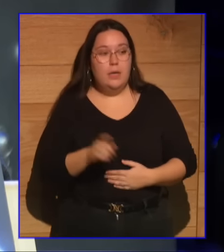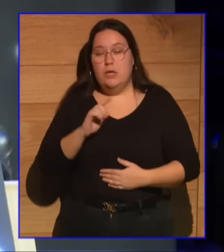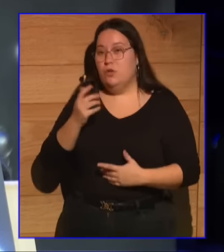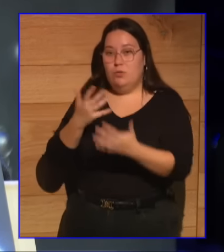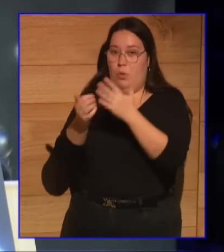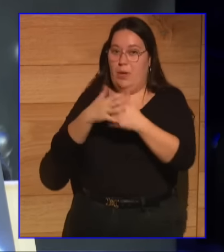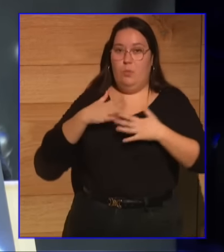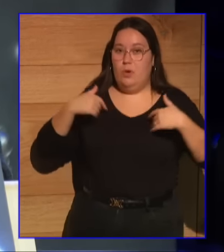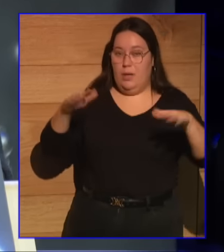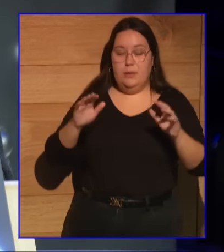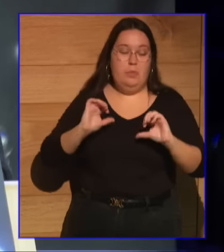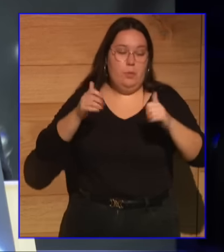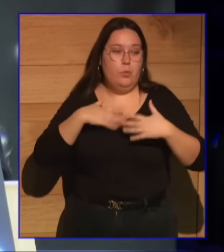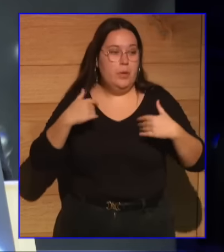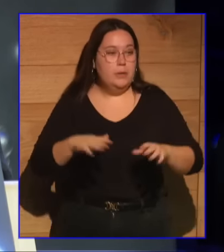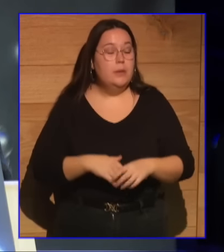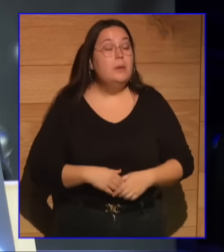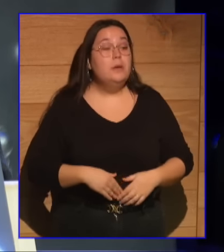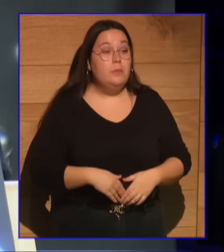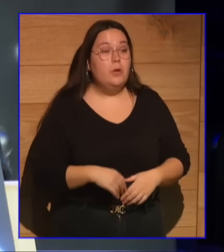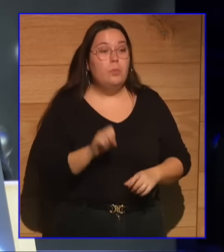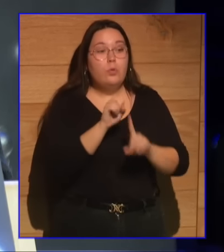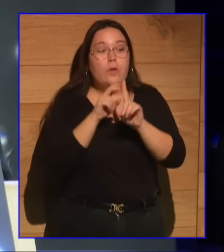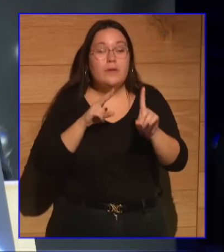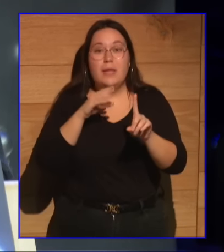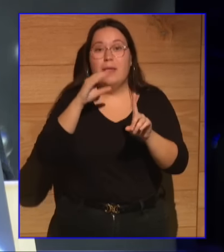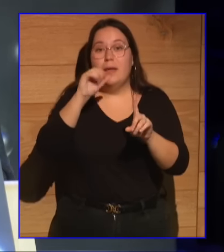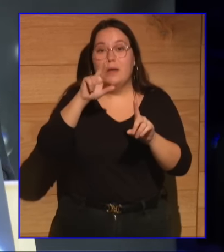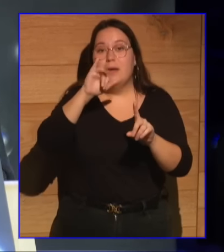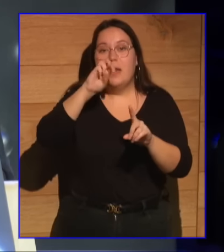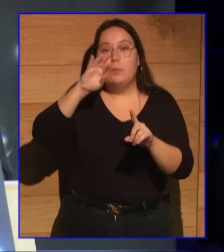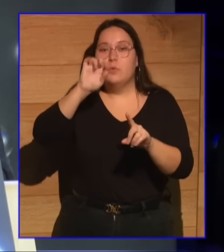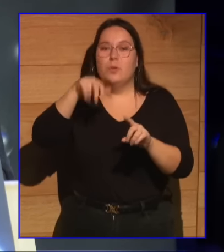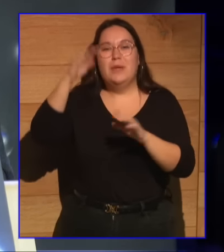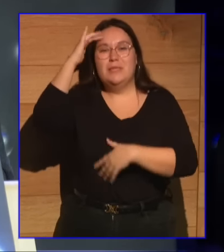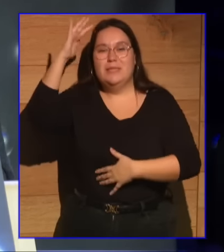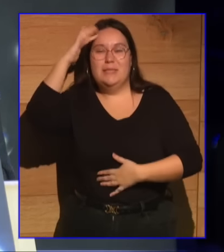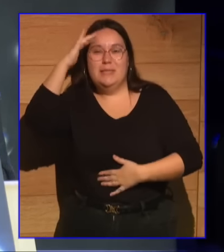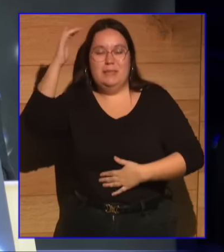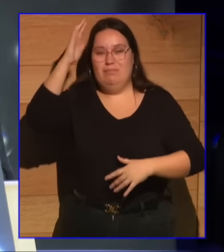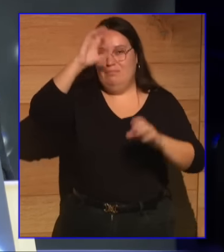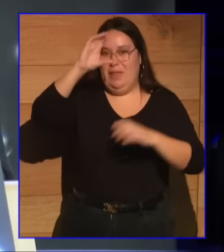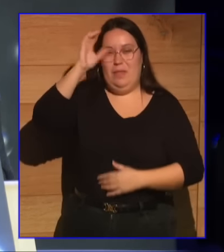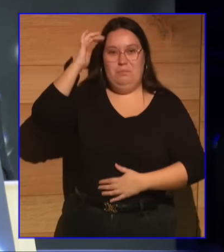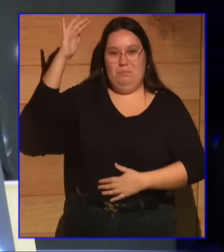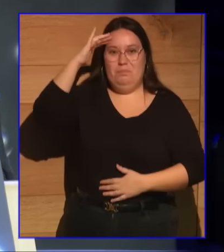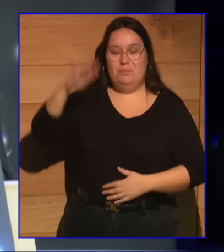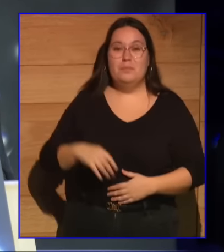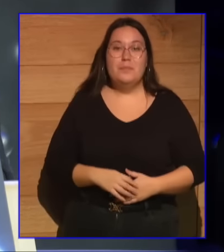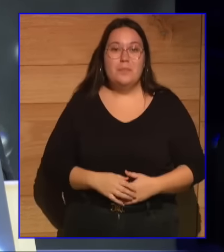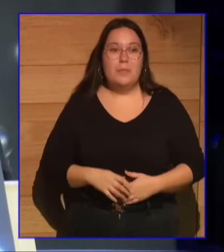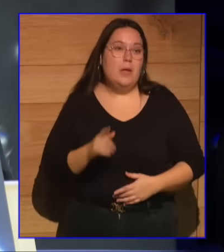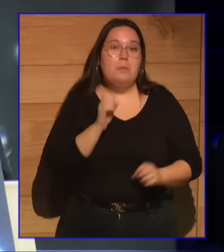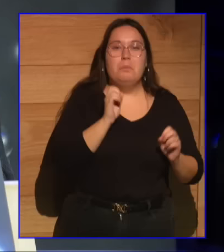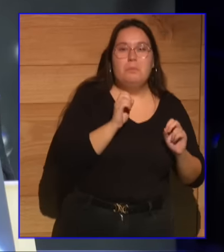gafacho. Desemboquemos en una de ellas. Pero digamos que la visión de Crichton es más de ciencia ficción, es más especulativa, y al margen de si Hammond es mejor o